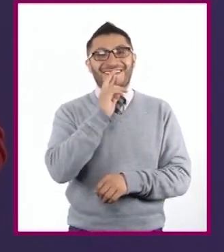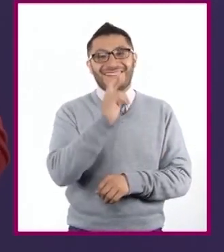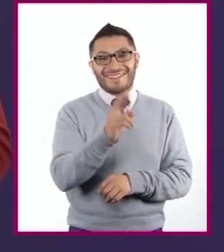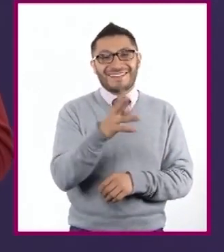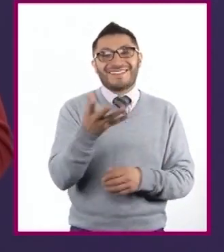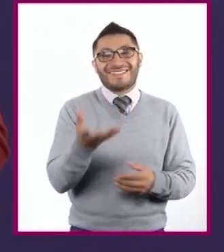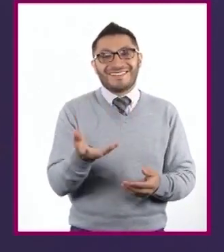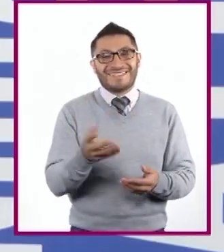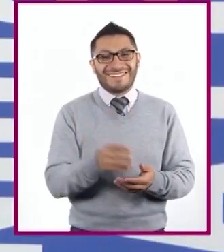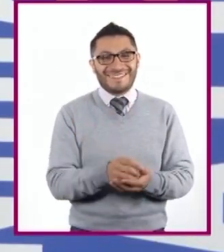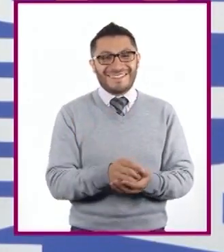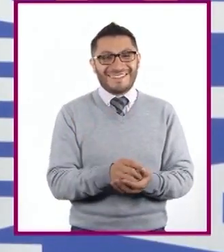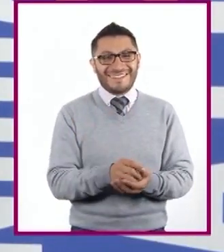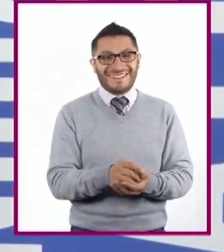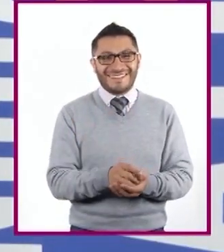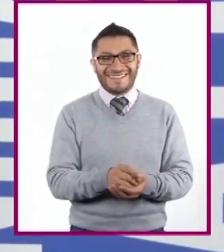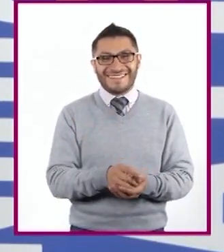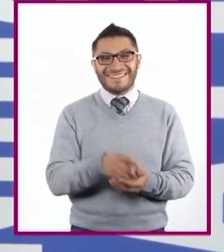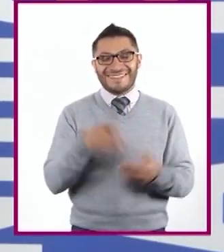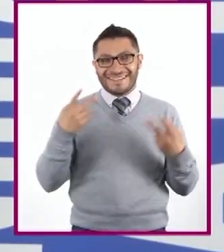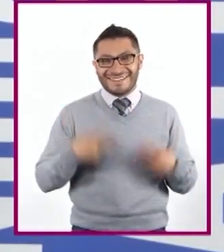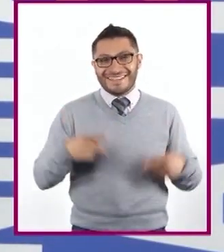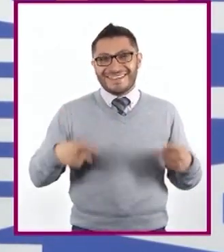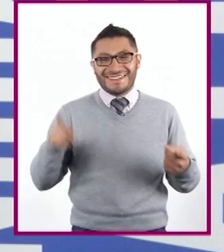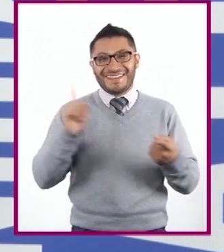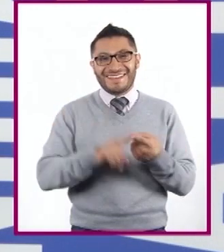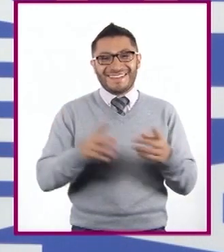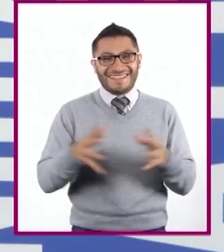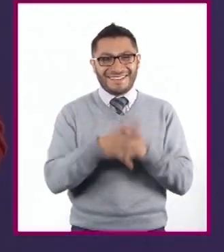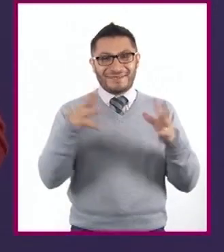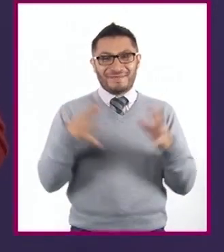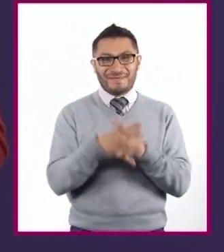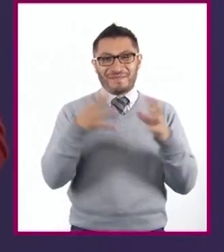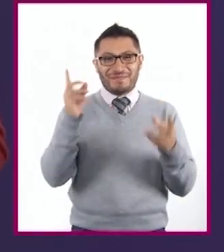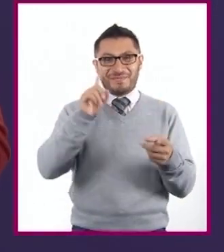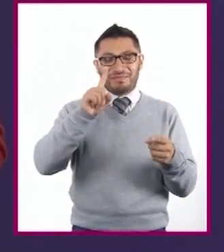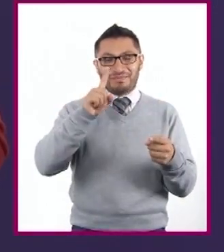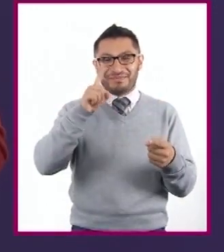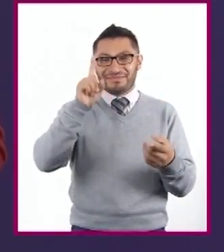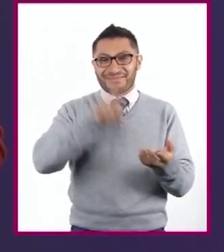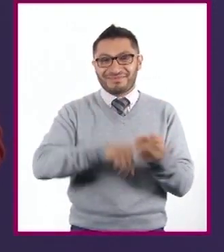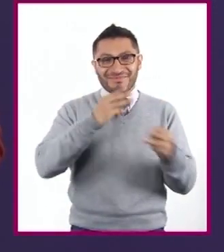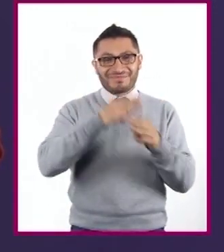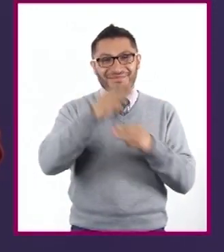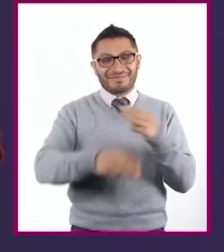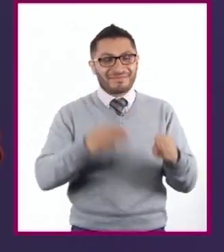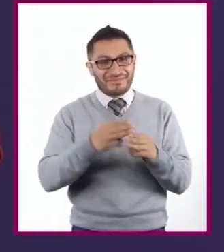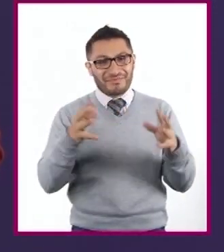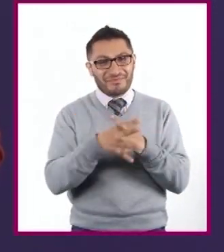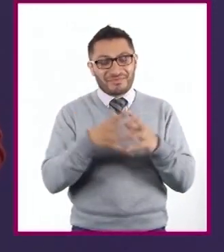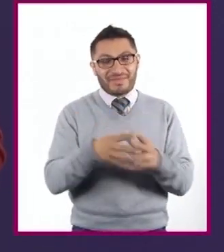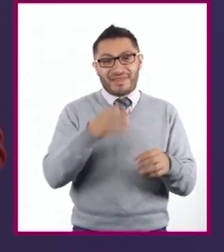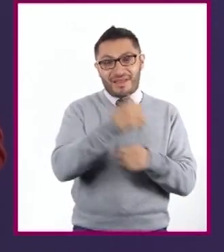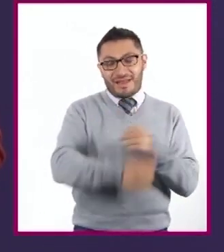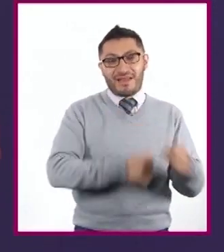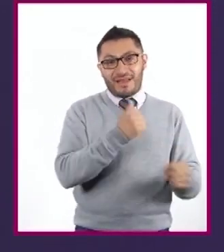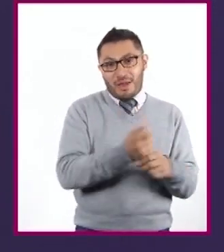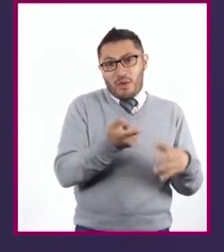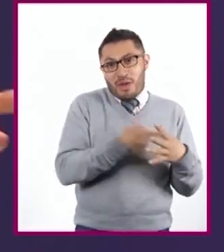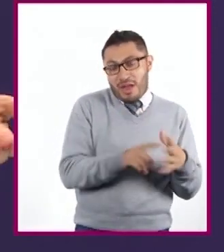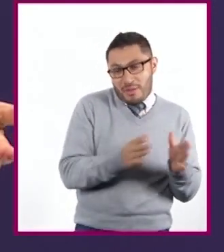es personajes que participaron, año en que comienza y termina la Segunda Guerra